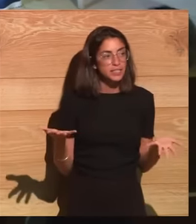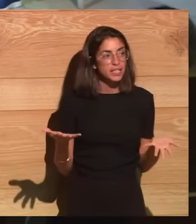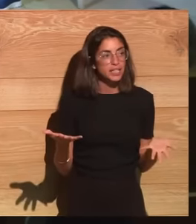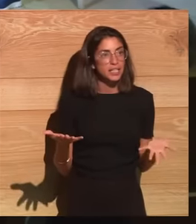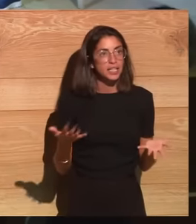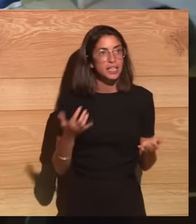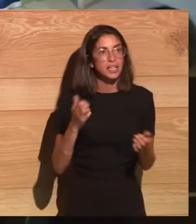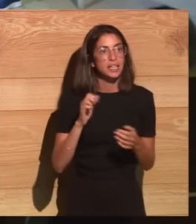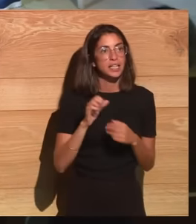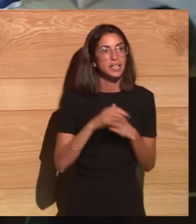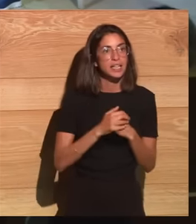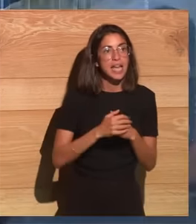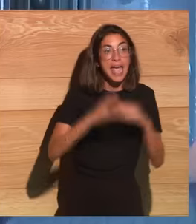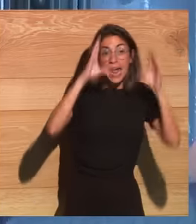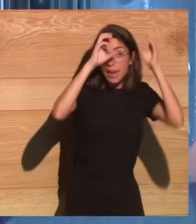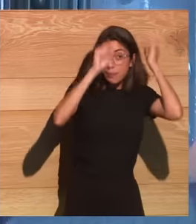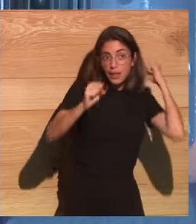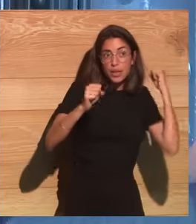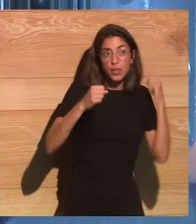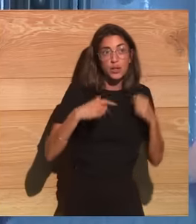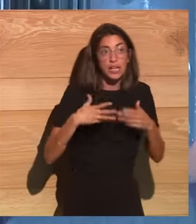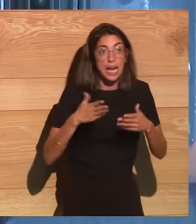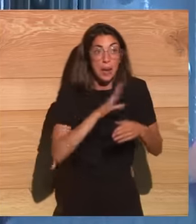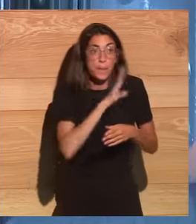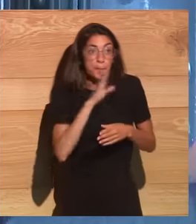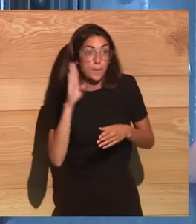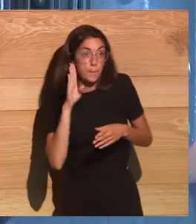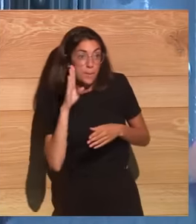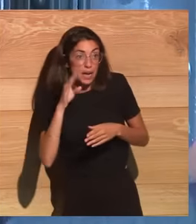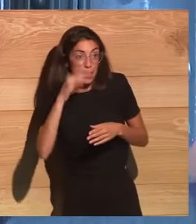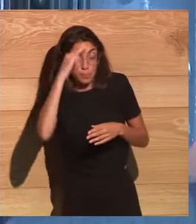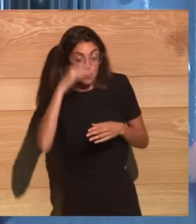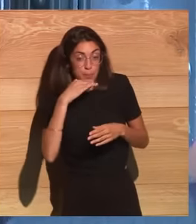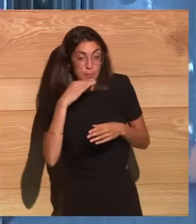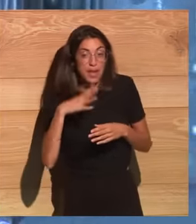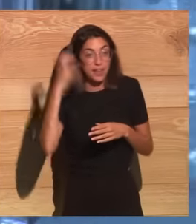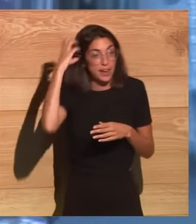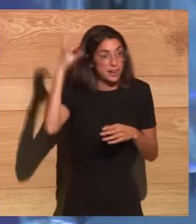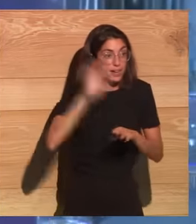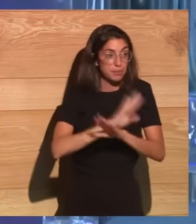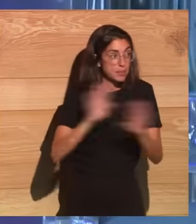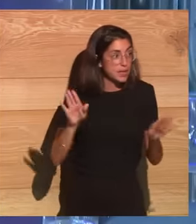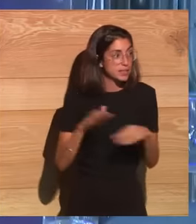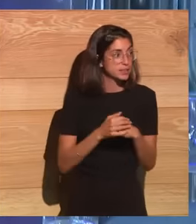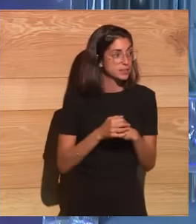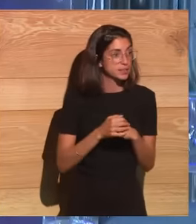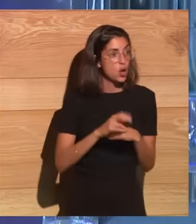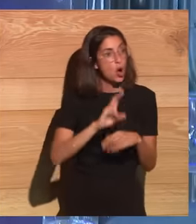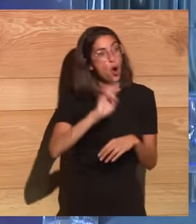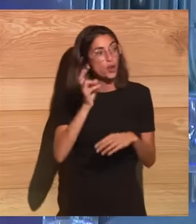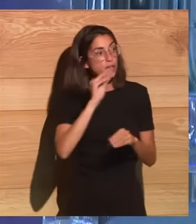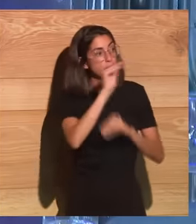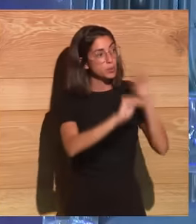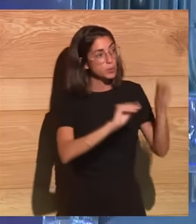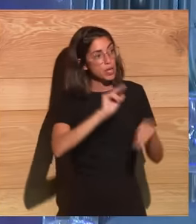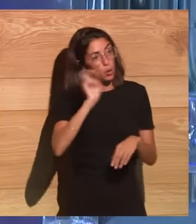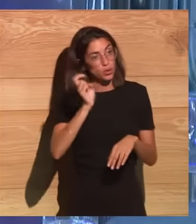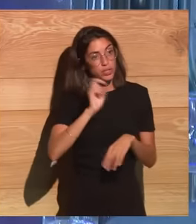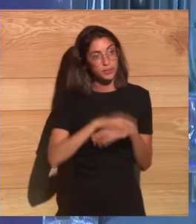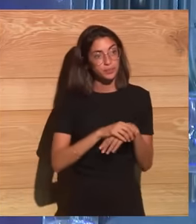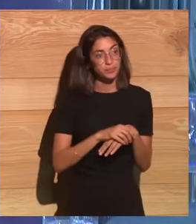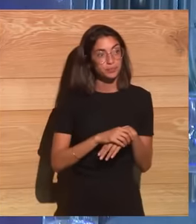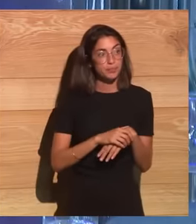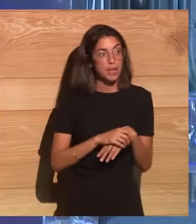el emperador es el padre de rey y punto! ¡Ya está bien! Muy bien. ¿Alguna otra pregunta sagaz? ¿Algún...? Alguien